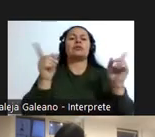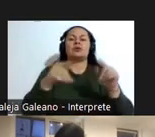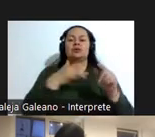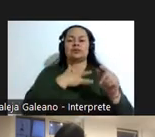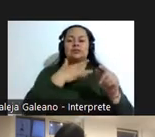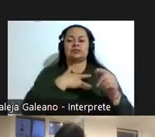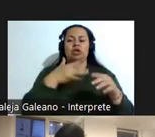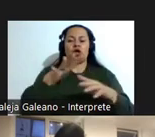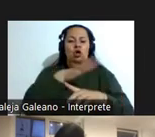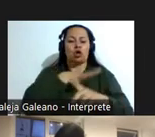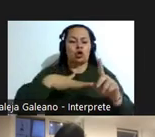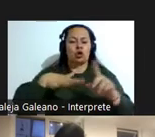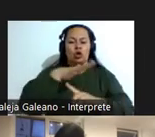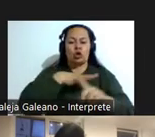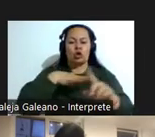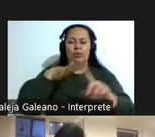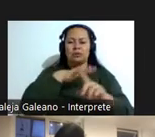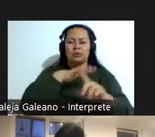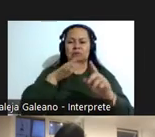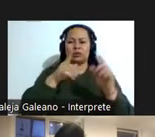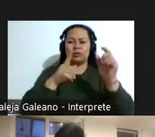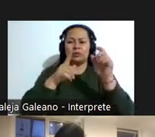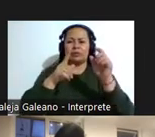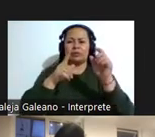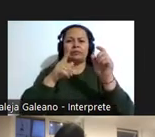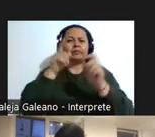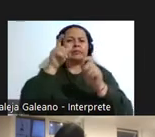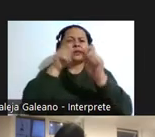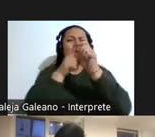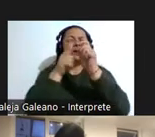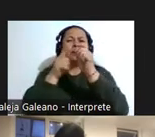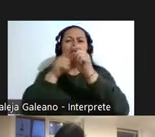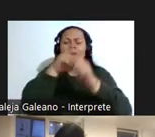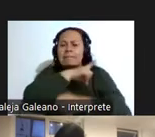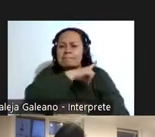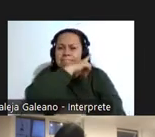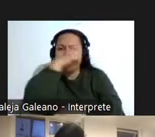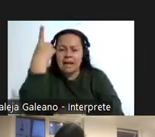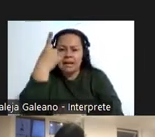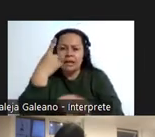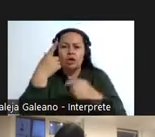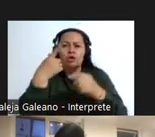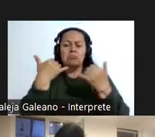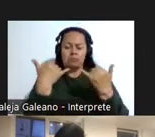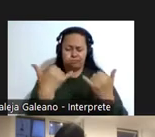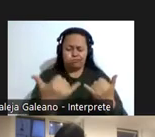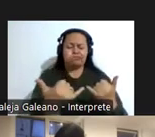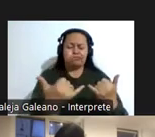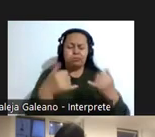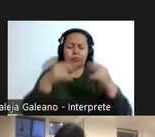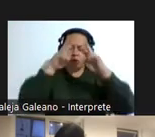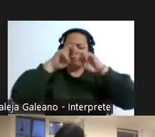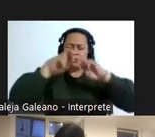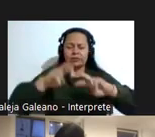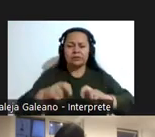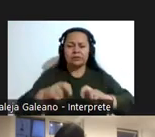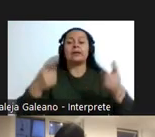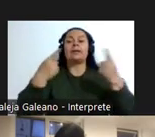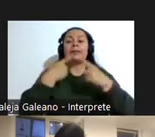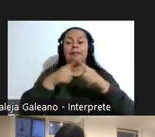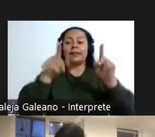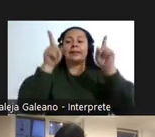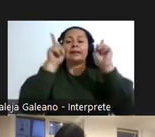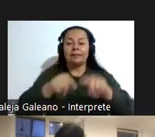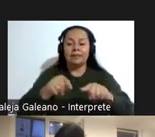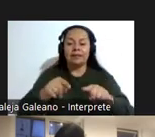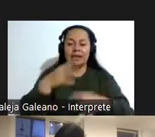contexto de la palabra blanquitud. Quiero contarles que aquí investigo, pero también hago parte de algo